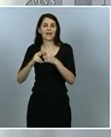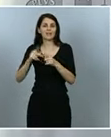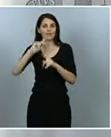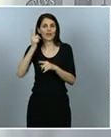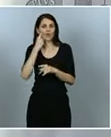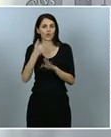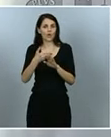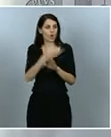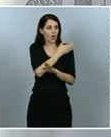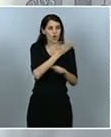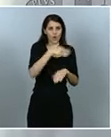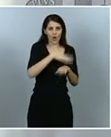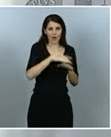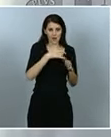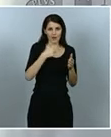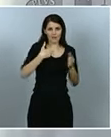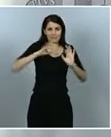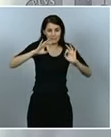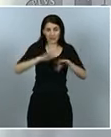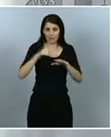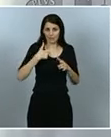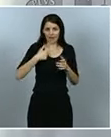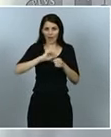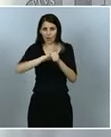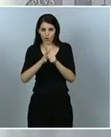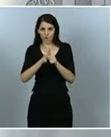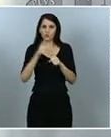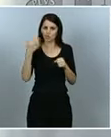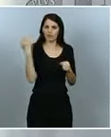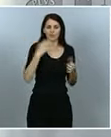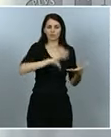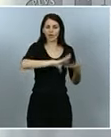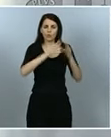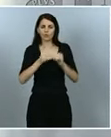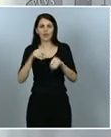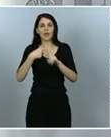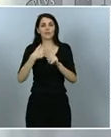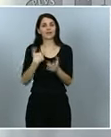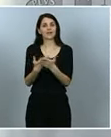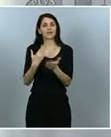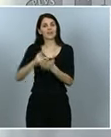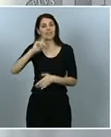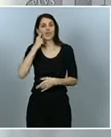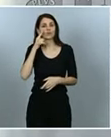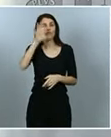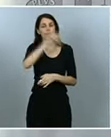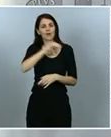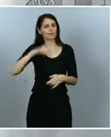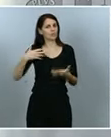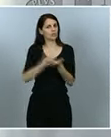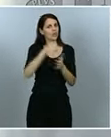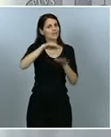recursos necesarios para hacer el diagnóstico y tenemos además que garantizar que eso sucede en todas las comunidades autónomas y en una gran parte de los